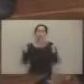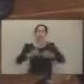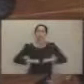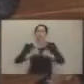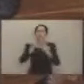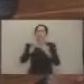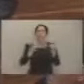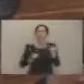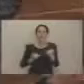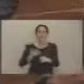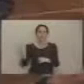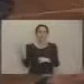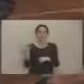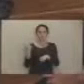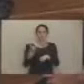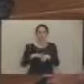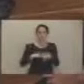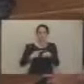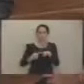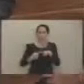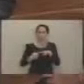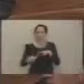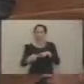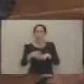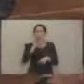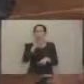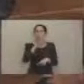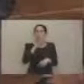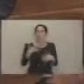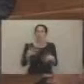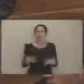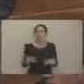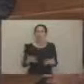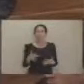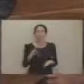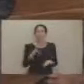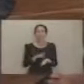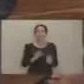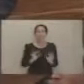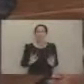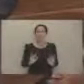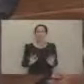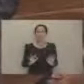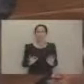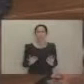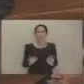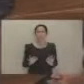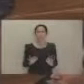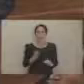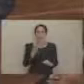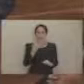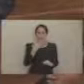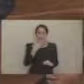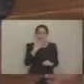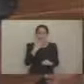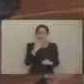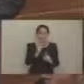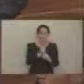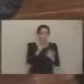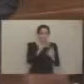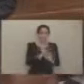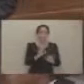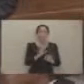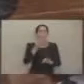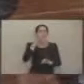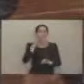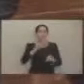a largo plazo. Pues sí queremos que efectivamente esto ocurra y que no venga una deslocalización, como usted acaba de decir, que